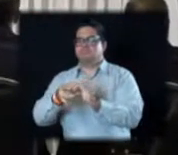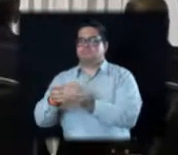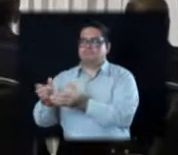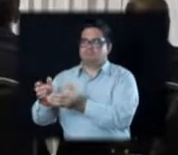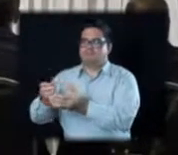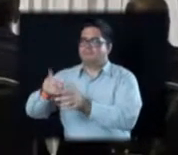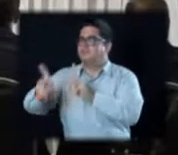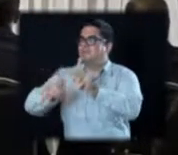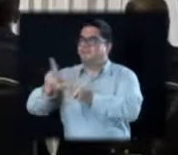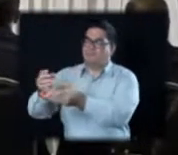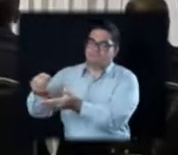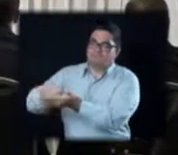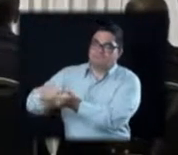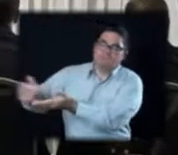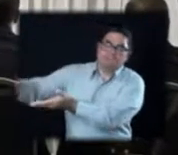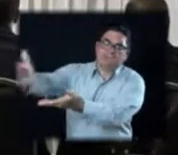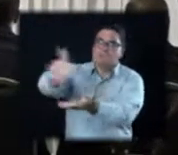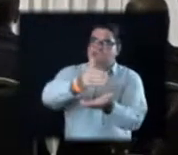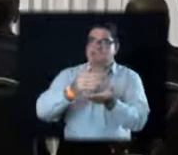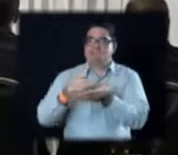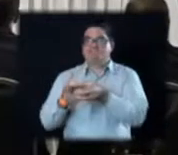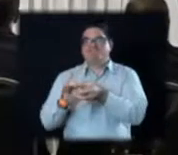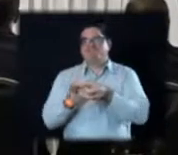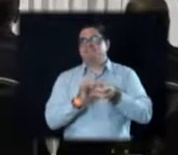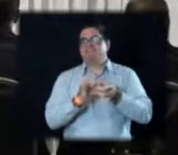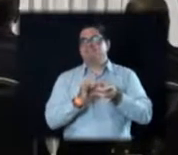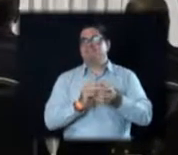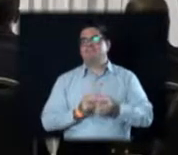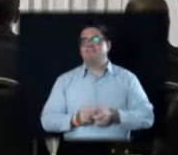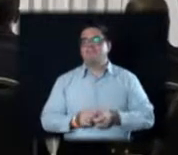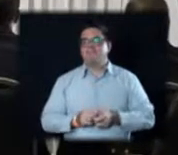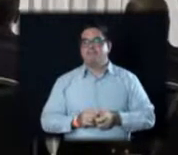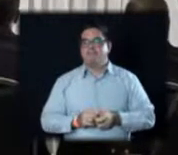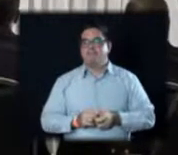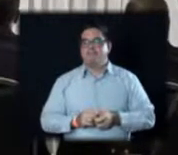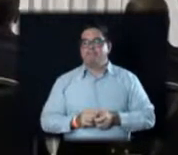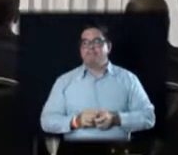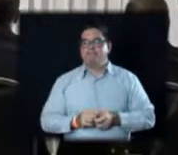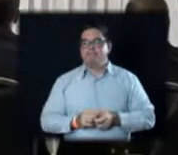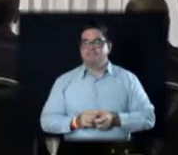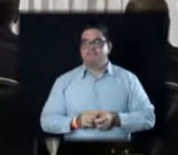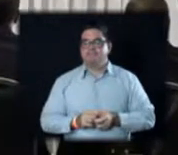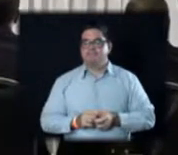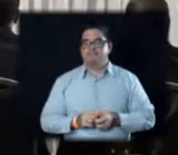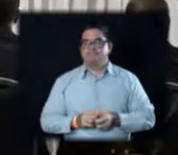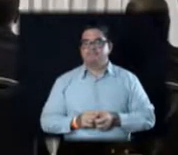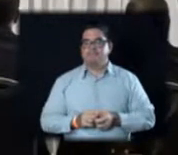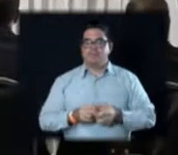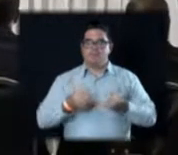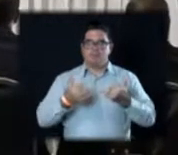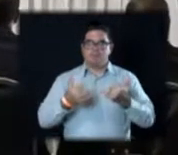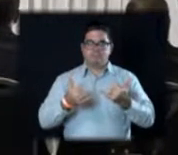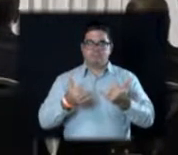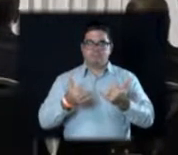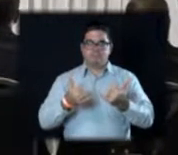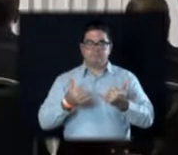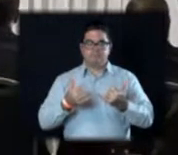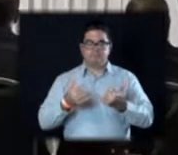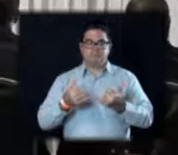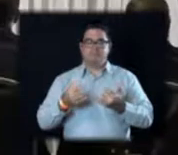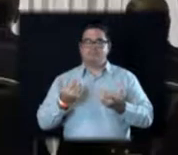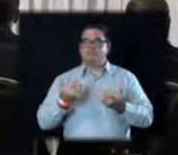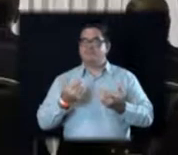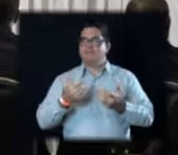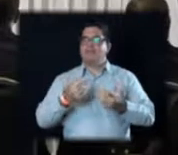creadas por dinero que son del ELA. De hecho, otra diferencia, los municipios, mientras que sus ganancias